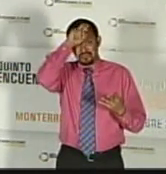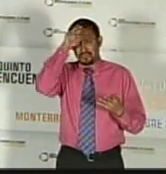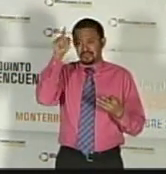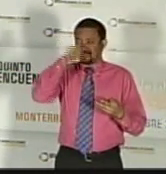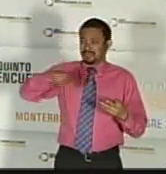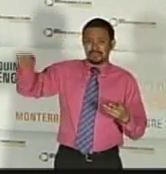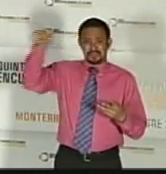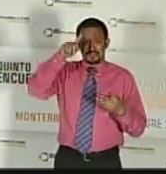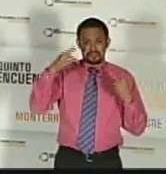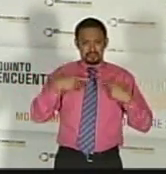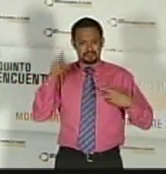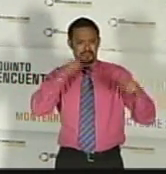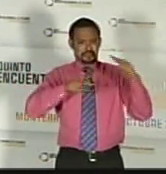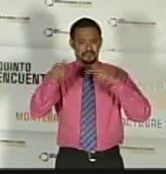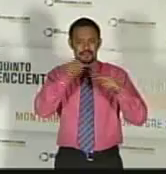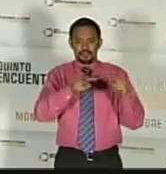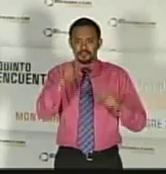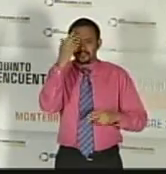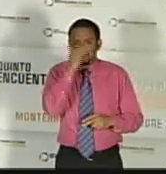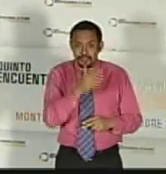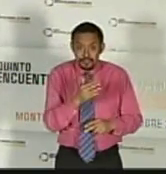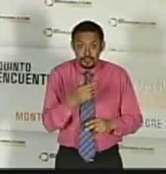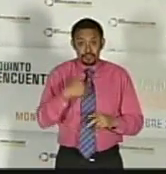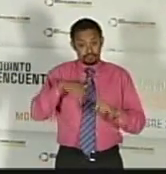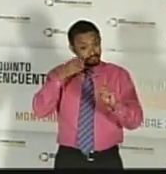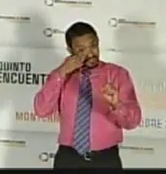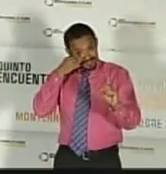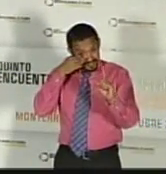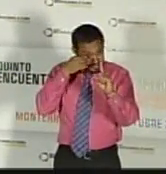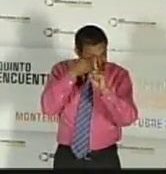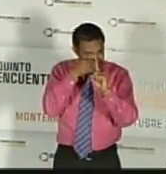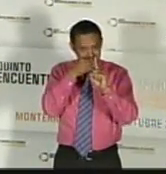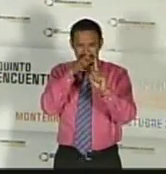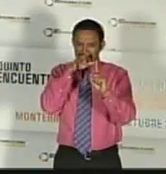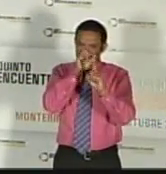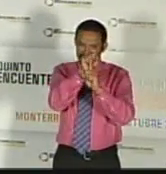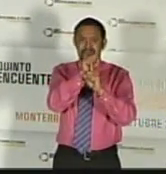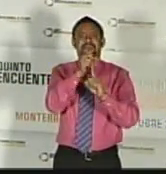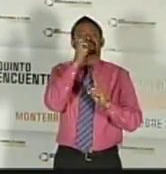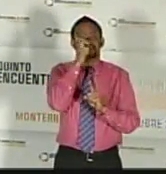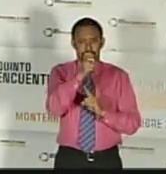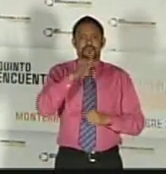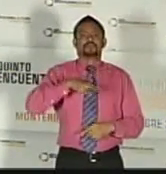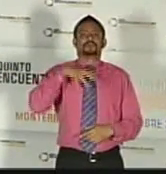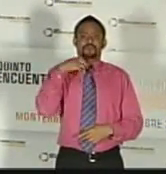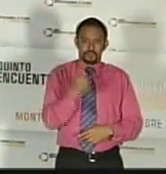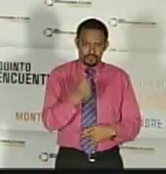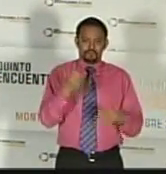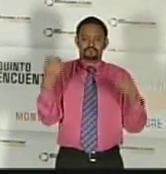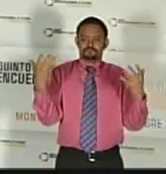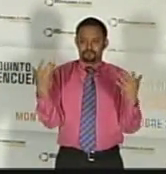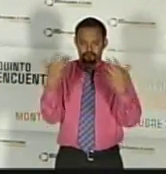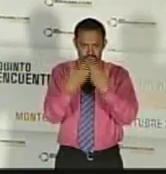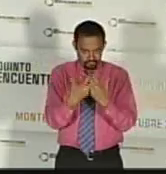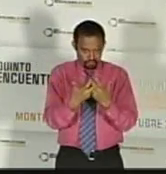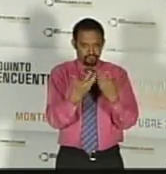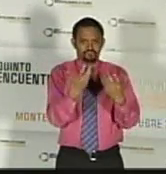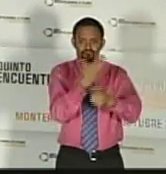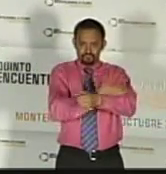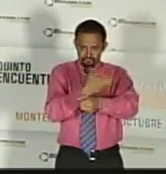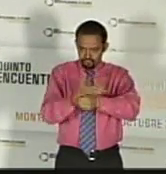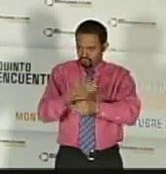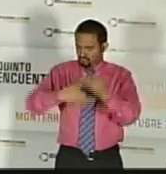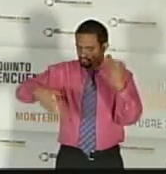gente. ¿Y saben qué? Nuestra meta será, con este esfuerzo, en colaboración con todos